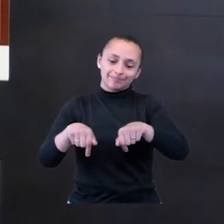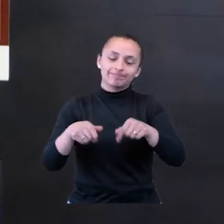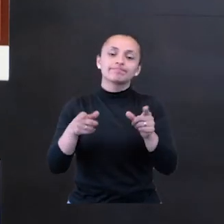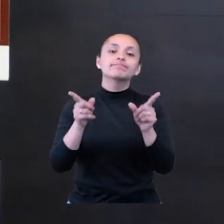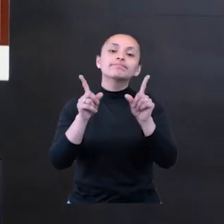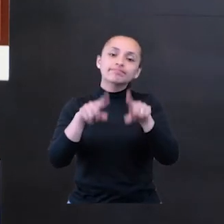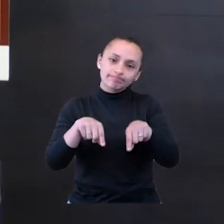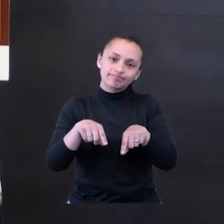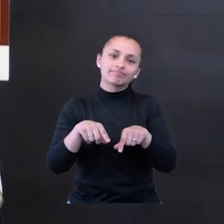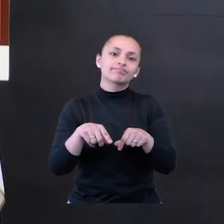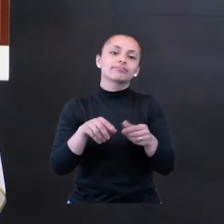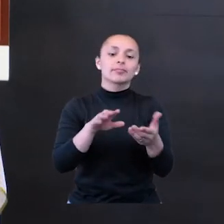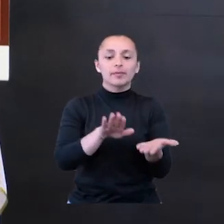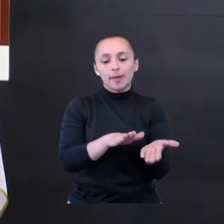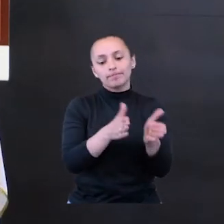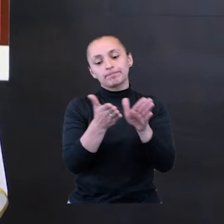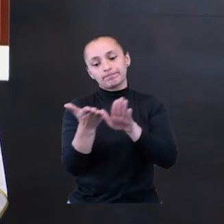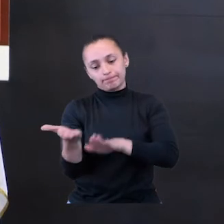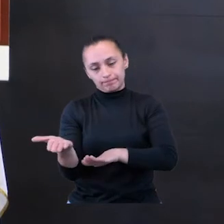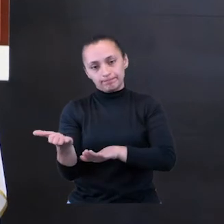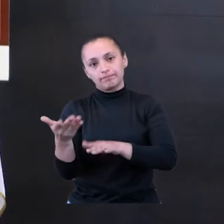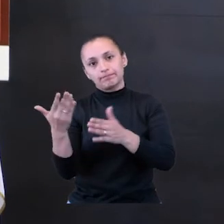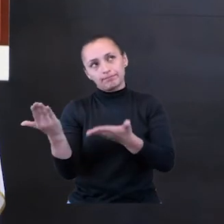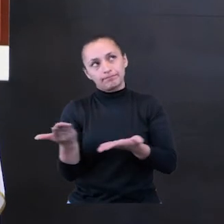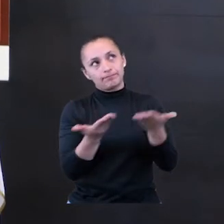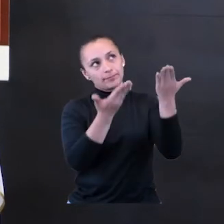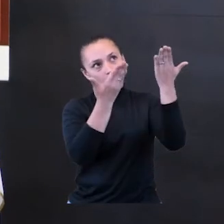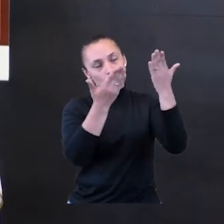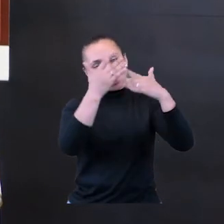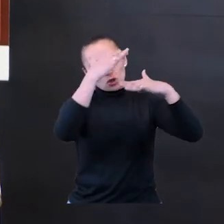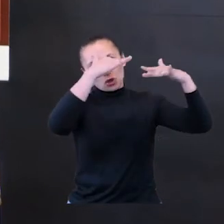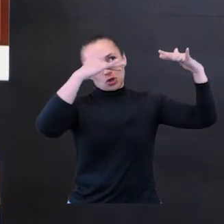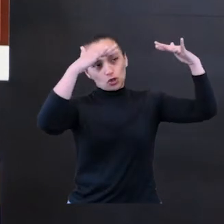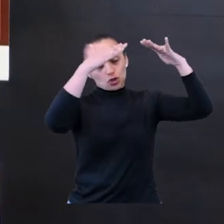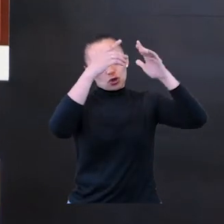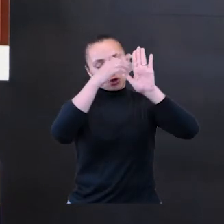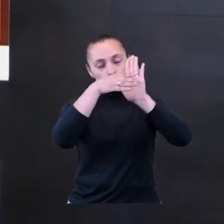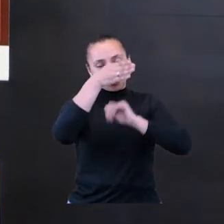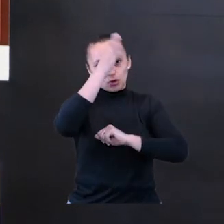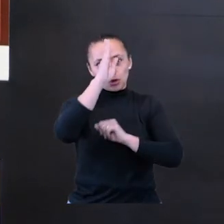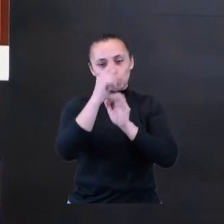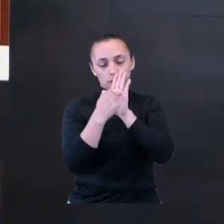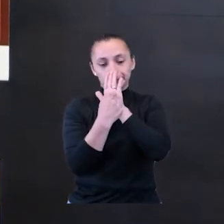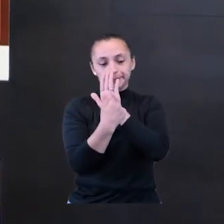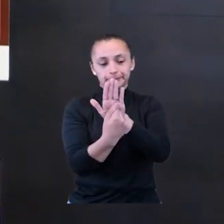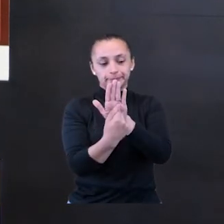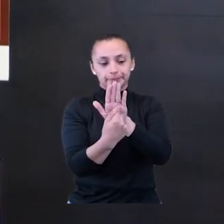universidad que también se encuentran gozando de la presencia de dios